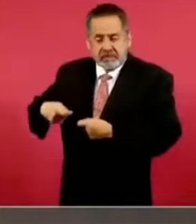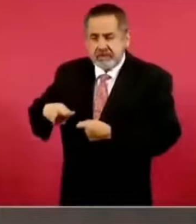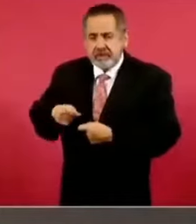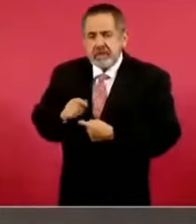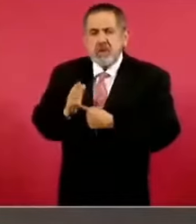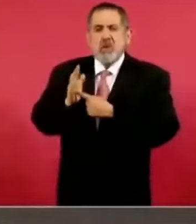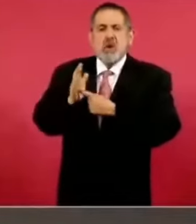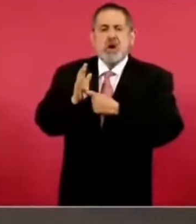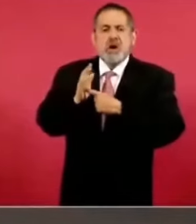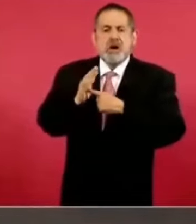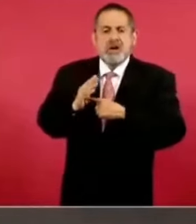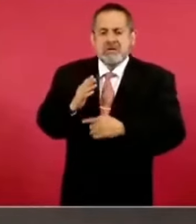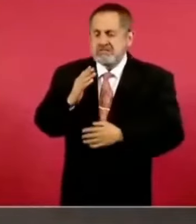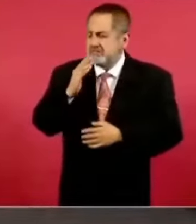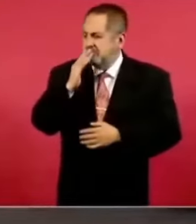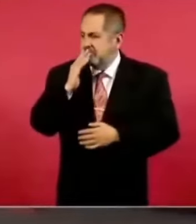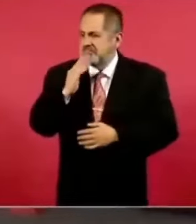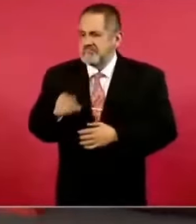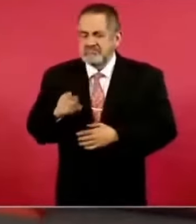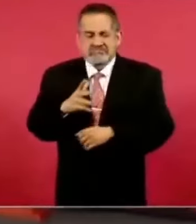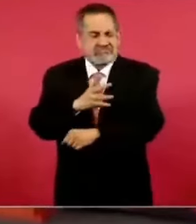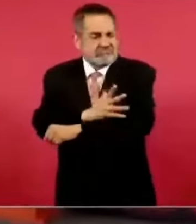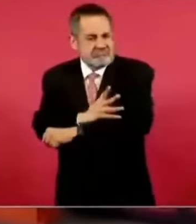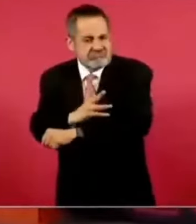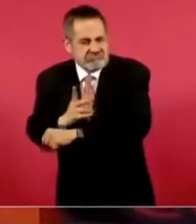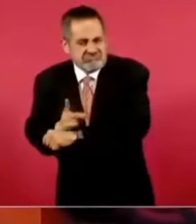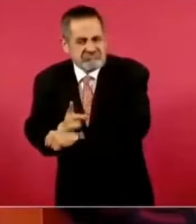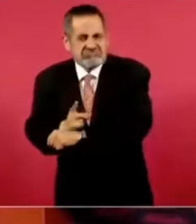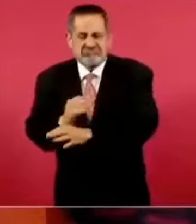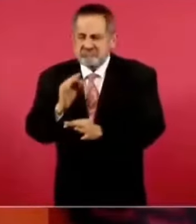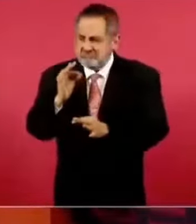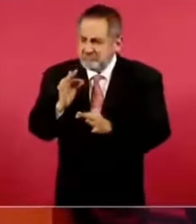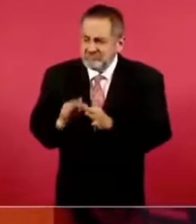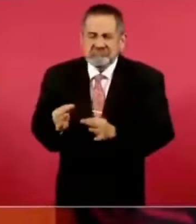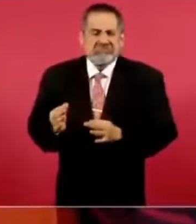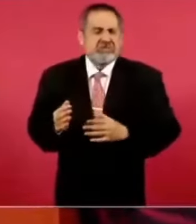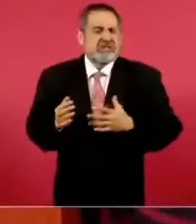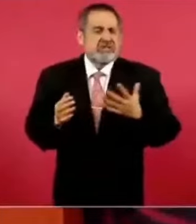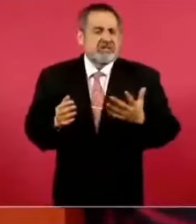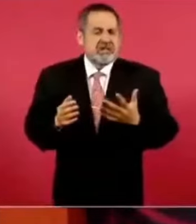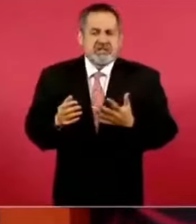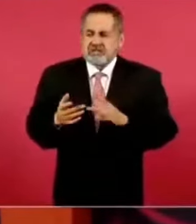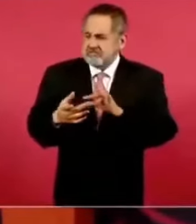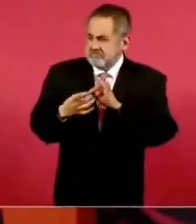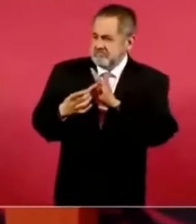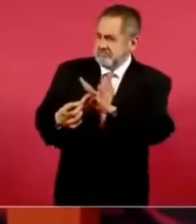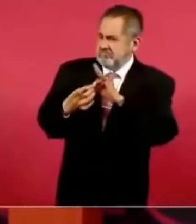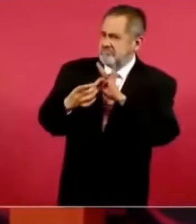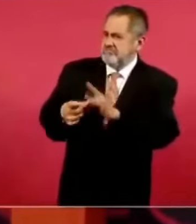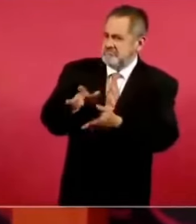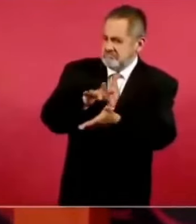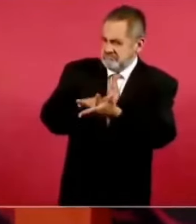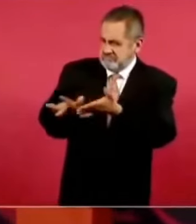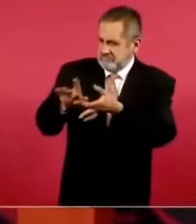Ejemplos de honestidad, de solidaridad,